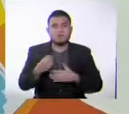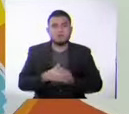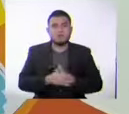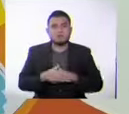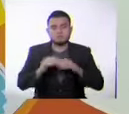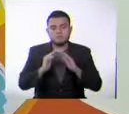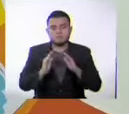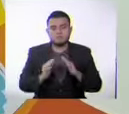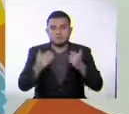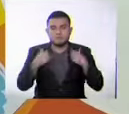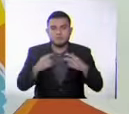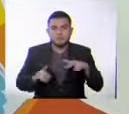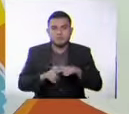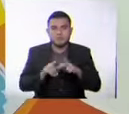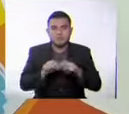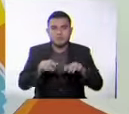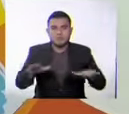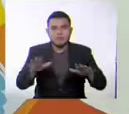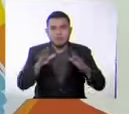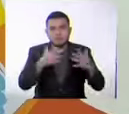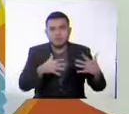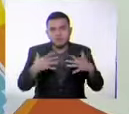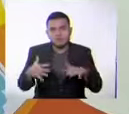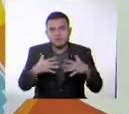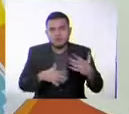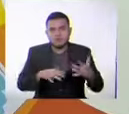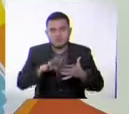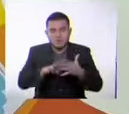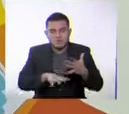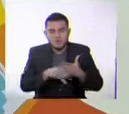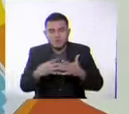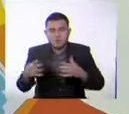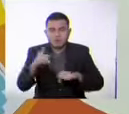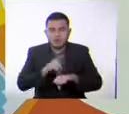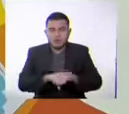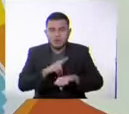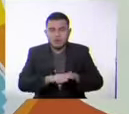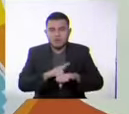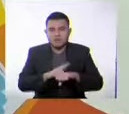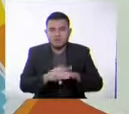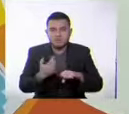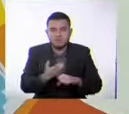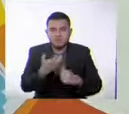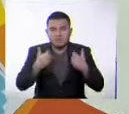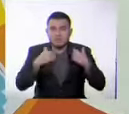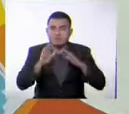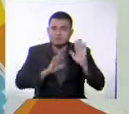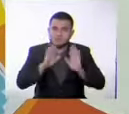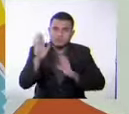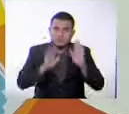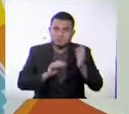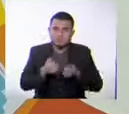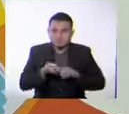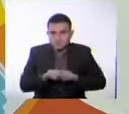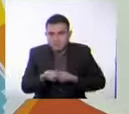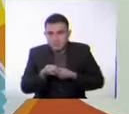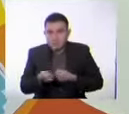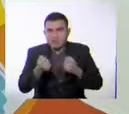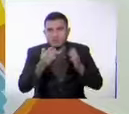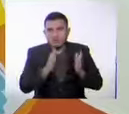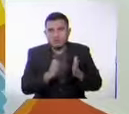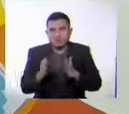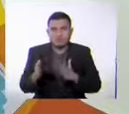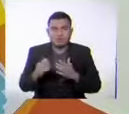de distribuirse las actividades, debe de establecerse un horario, todos deben de participar en la limpieza y en el orden de la casa.